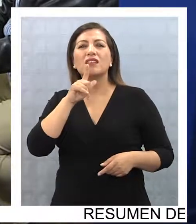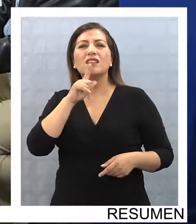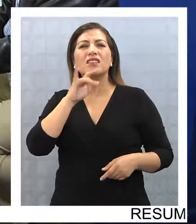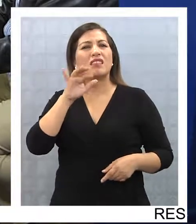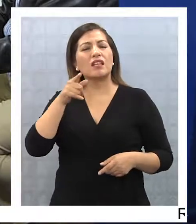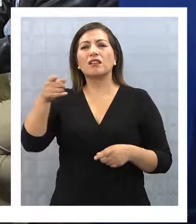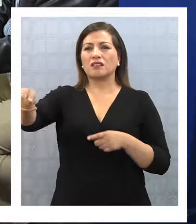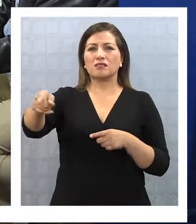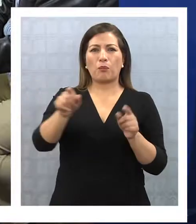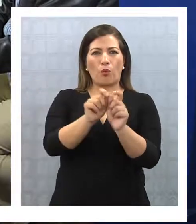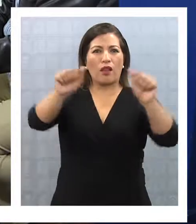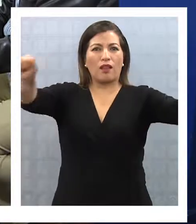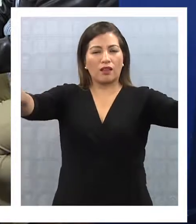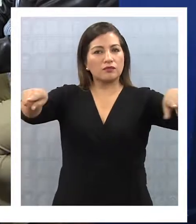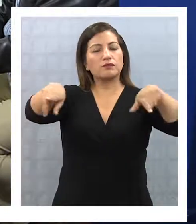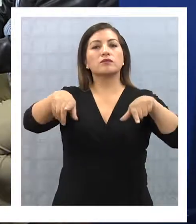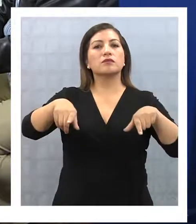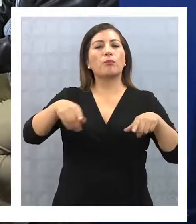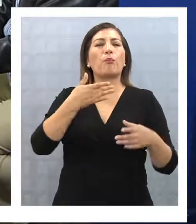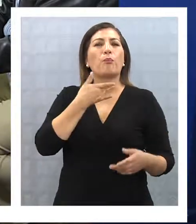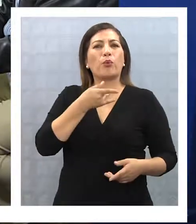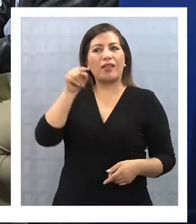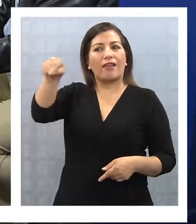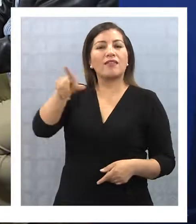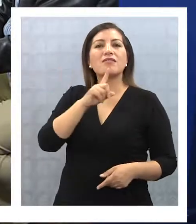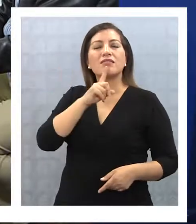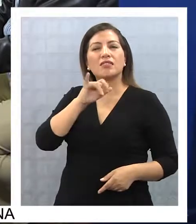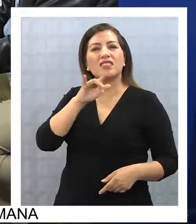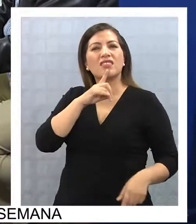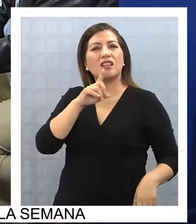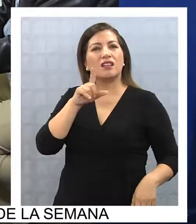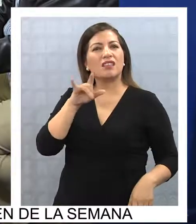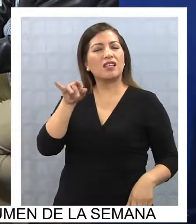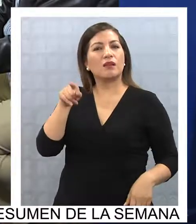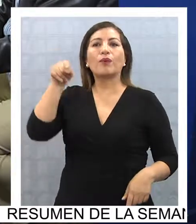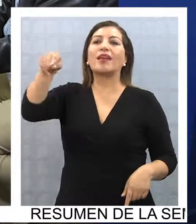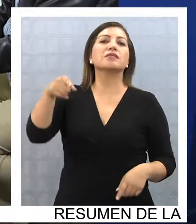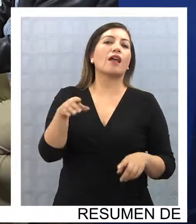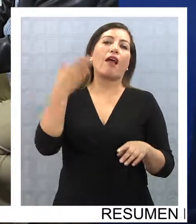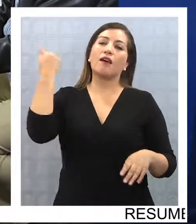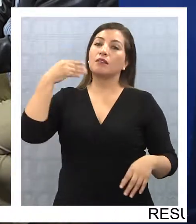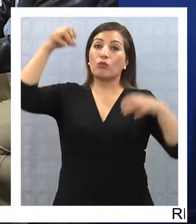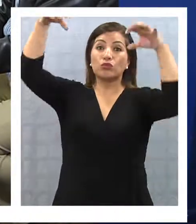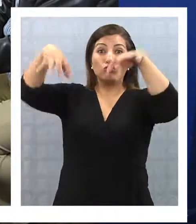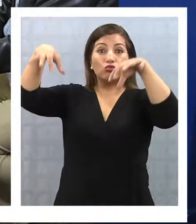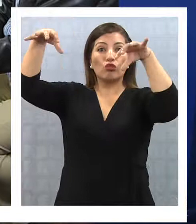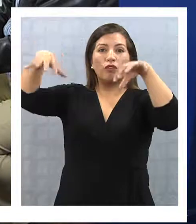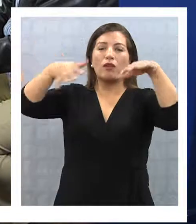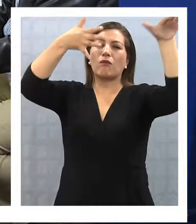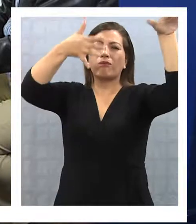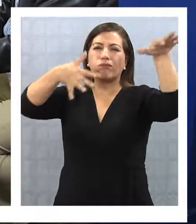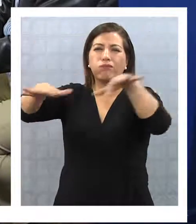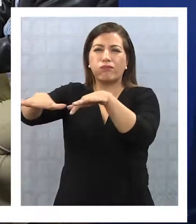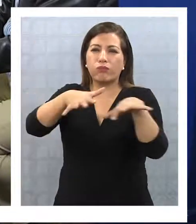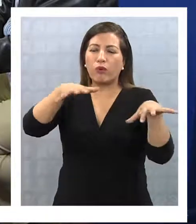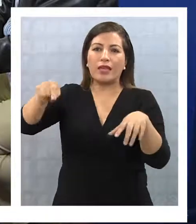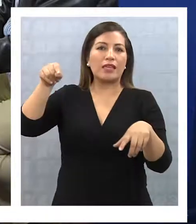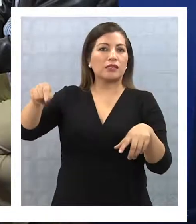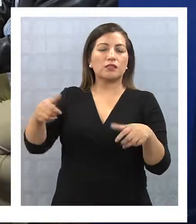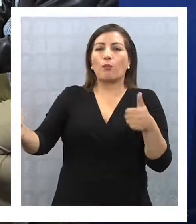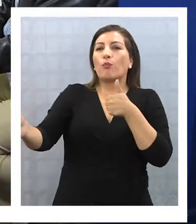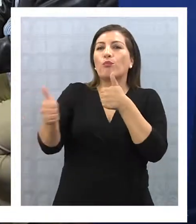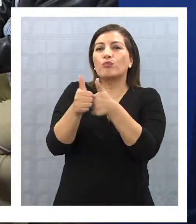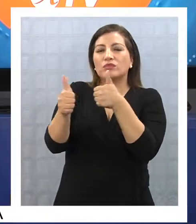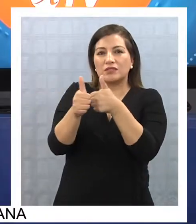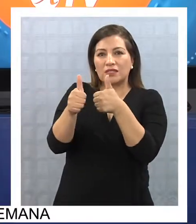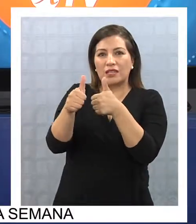Ciruelos. ¿Por qué Tiltil? Porque el otro sector era susceptible de inundación por lluvias intensas y además porque existían aguas muy cerca de la superficie,